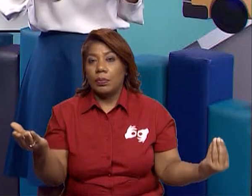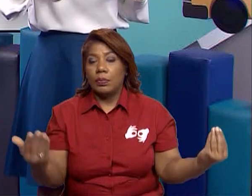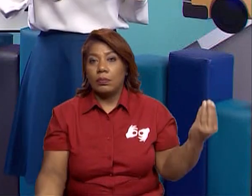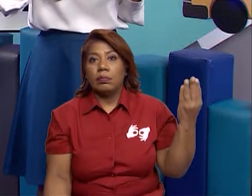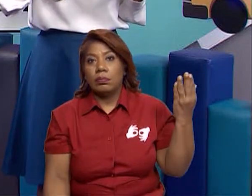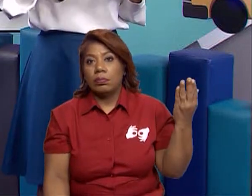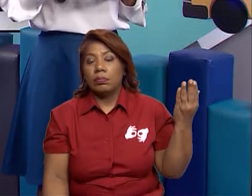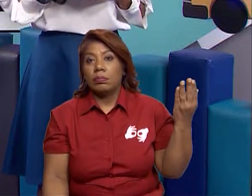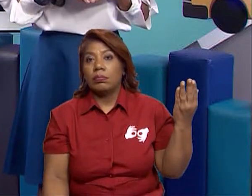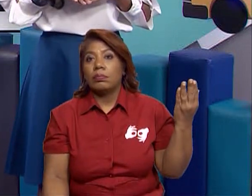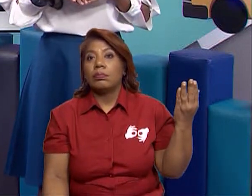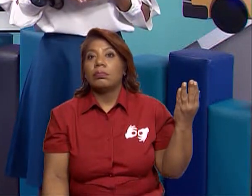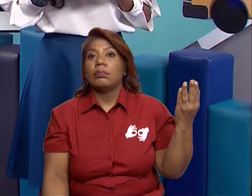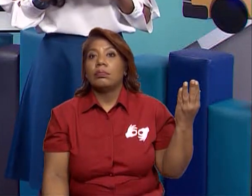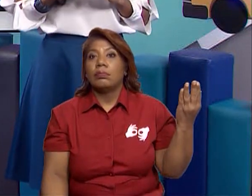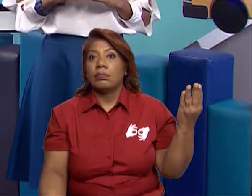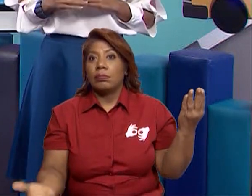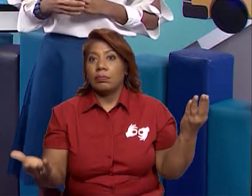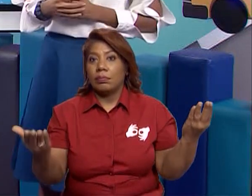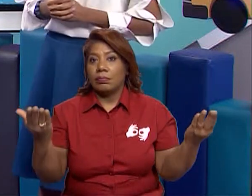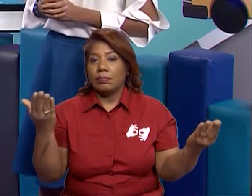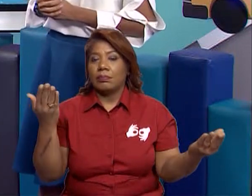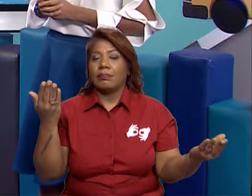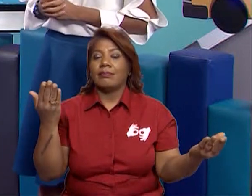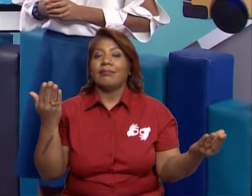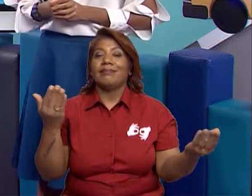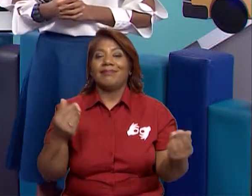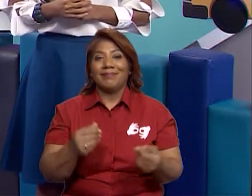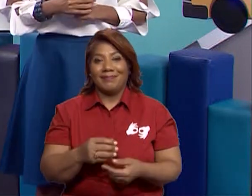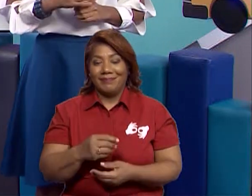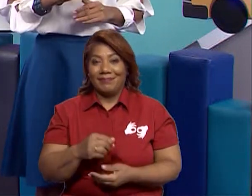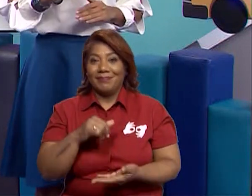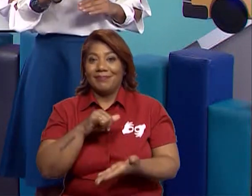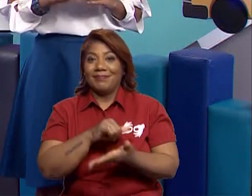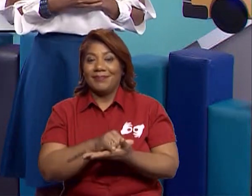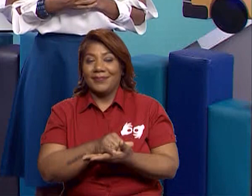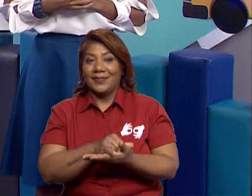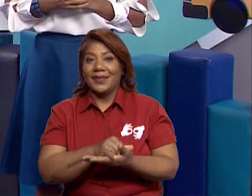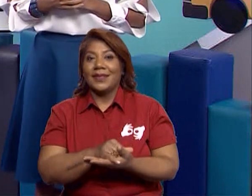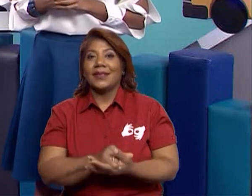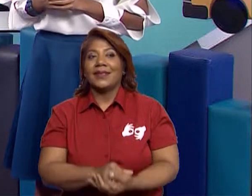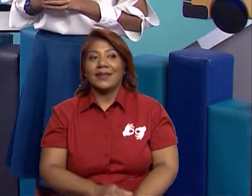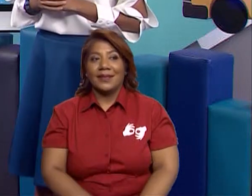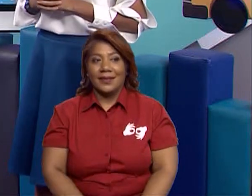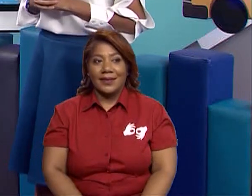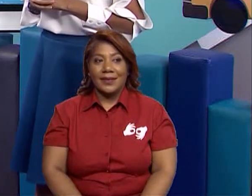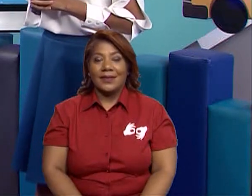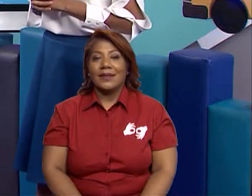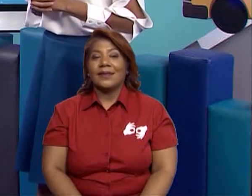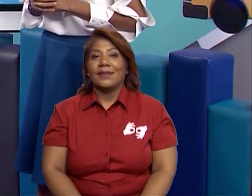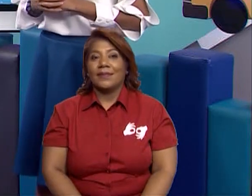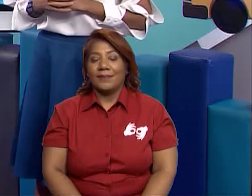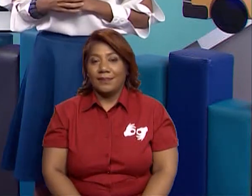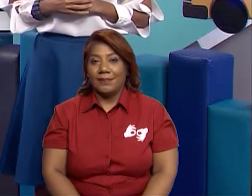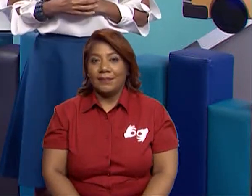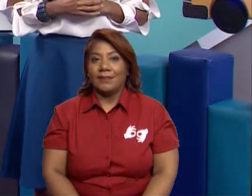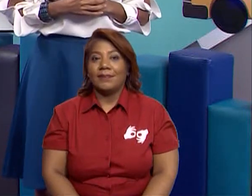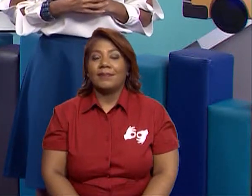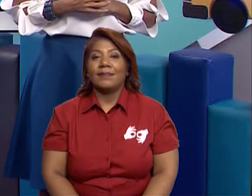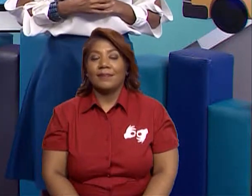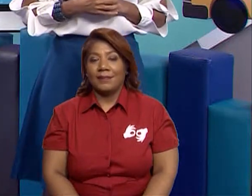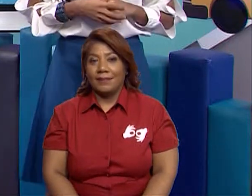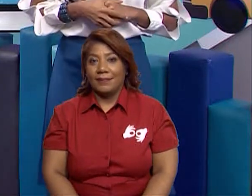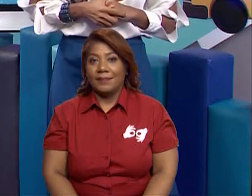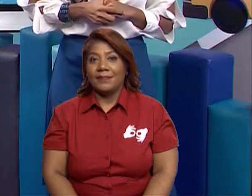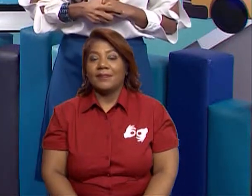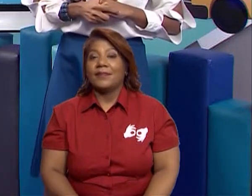esas partículas se fueron en forma de evaporación y por eso pierde algo de volumen, ¿verdad? Algo de